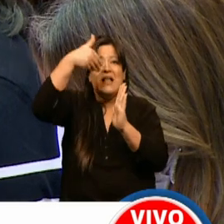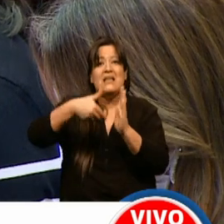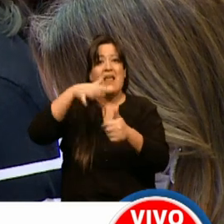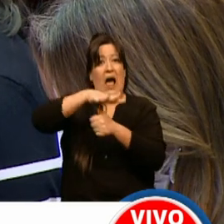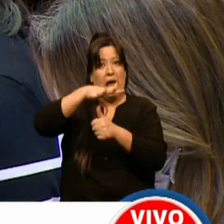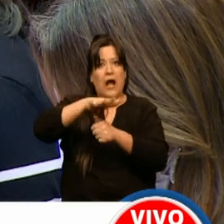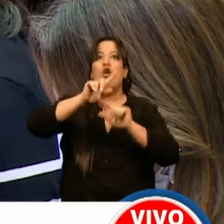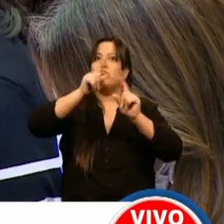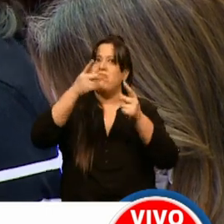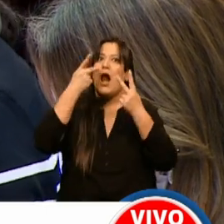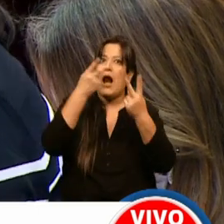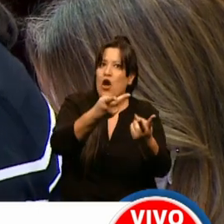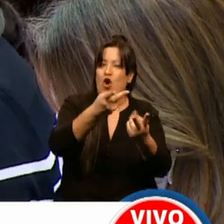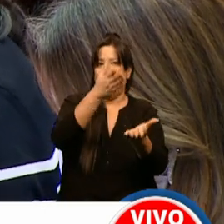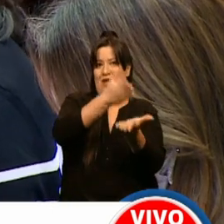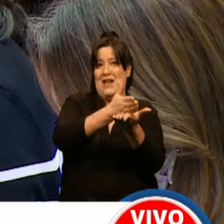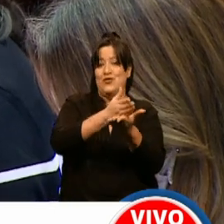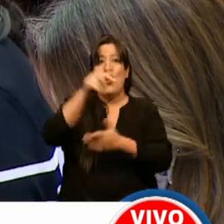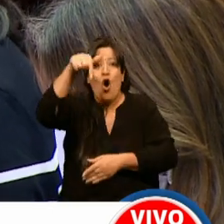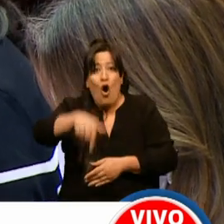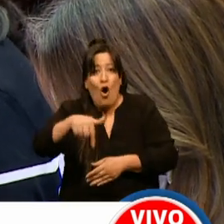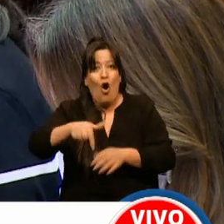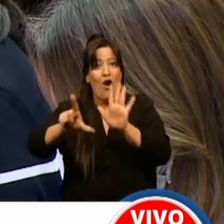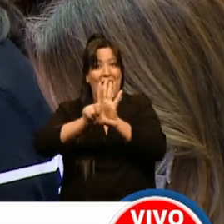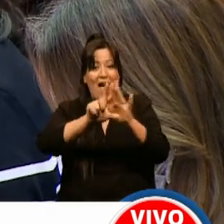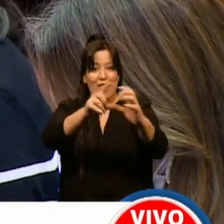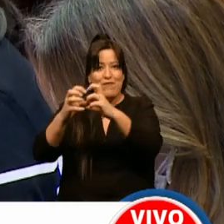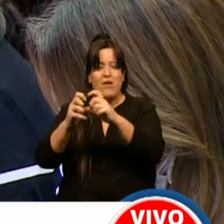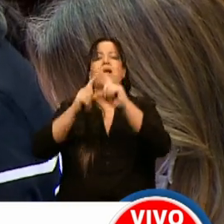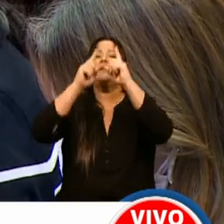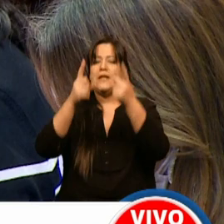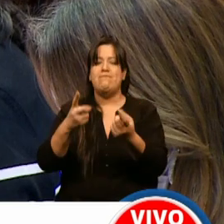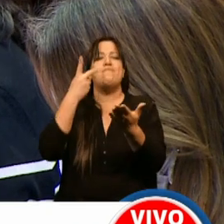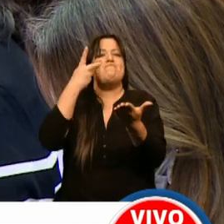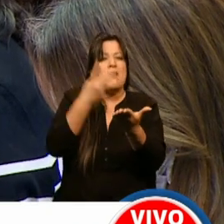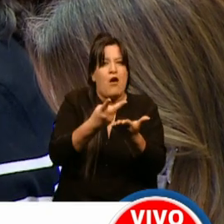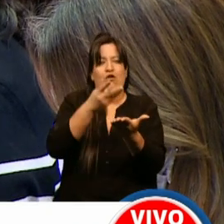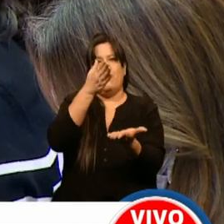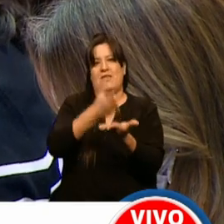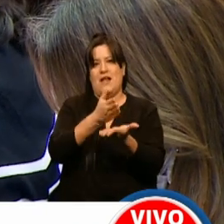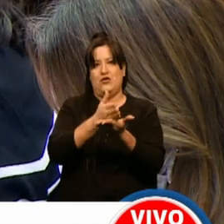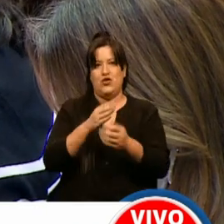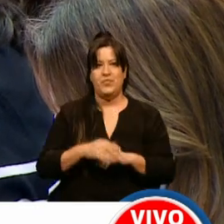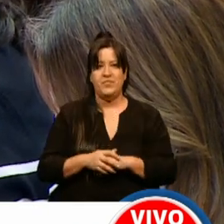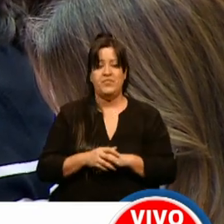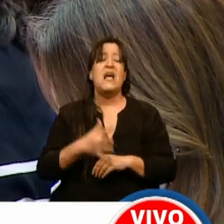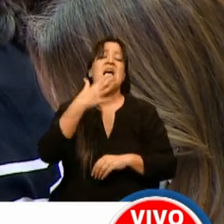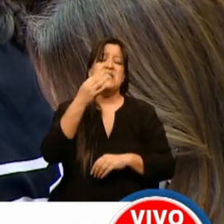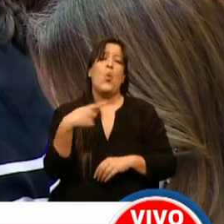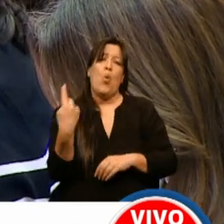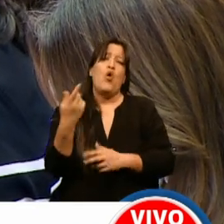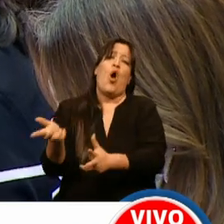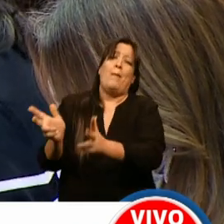reconocimiento de derechos y esta que estamos tratando hoy también me dirán